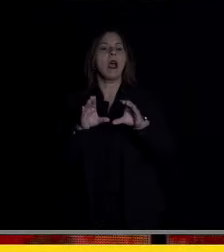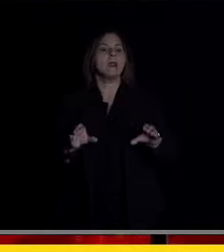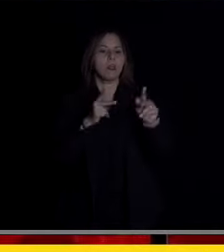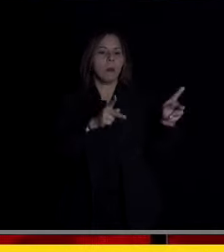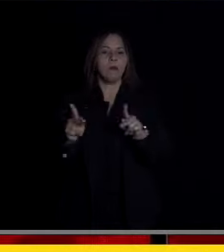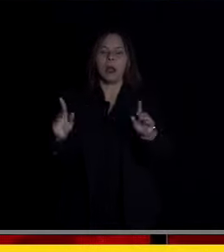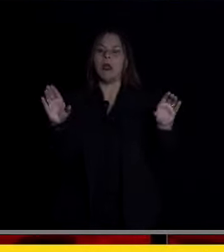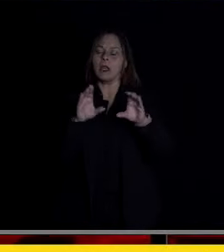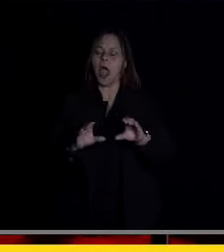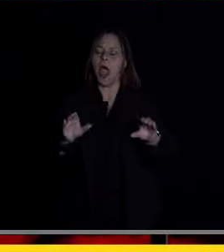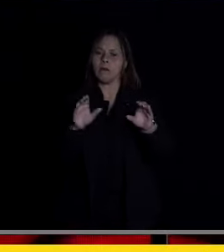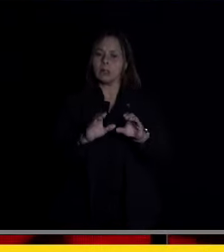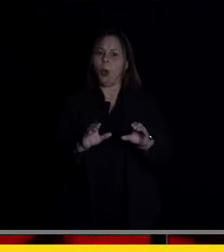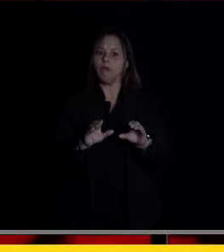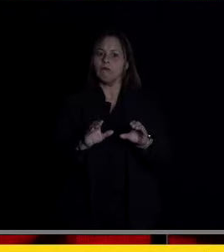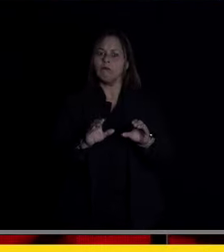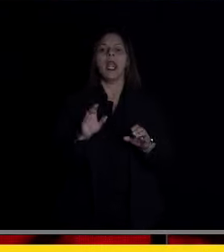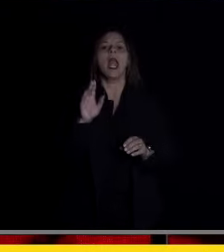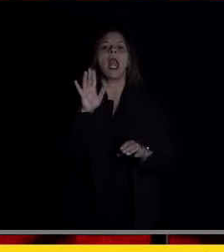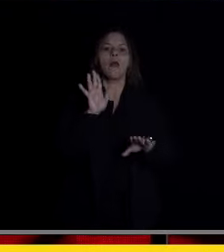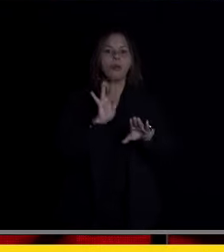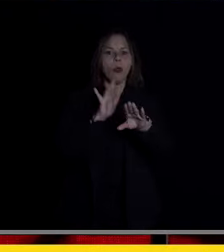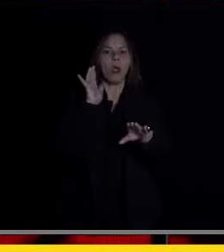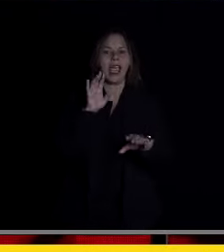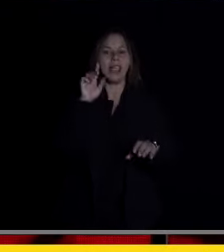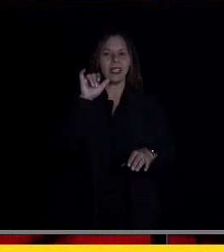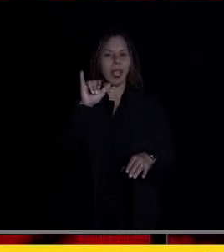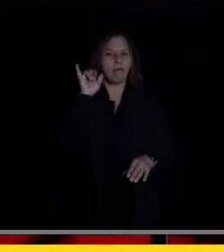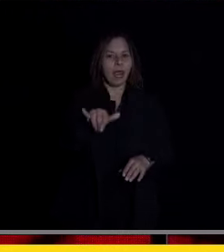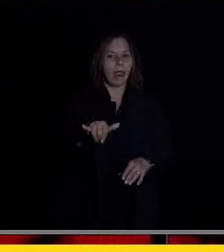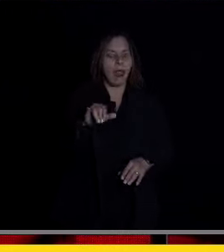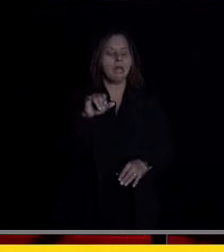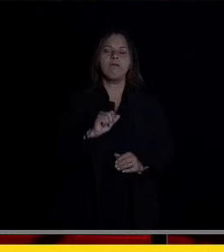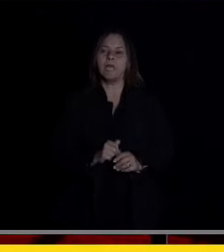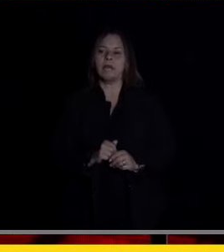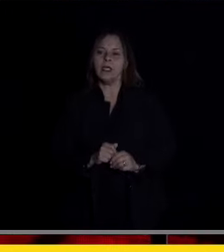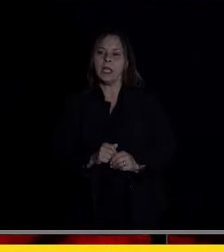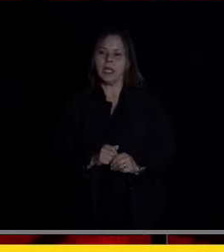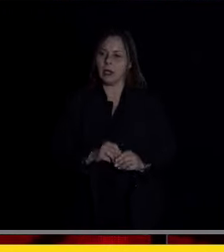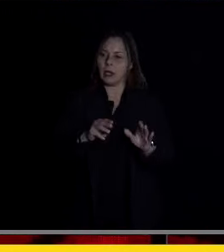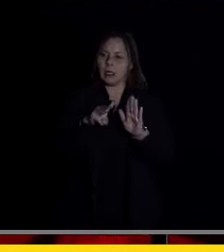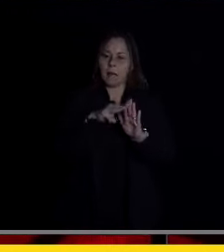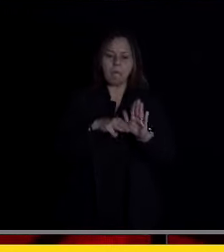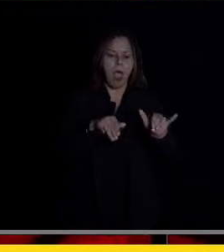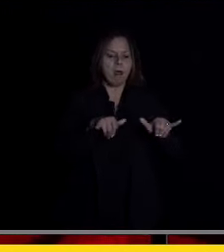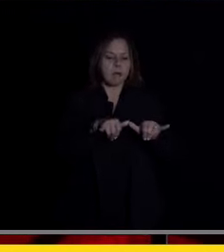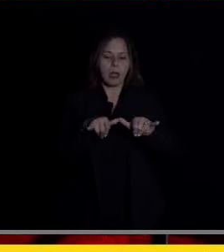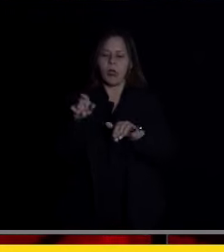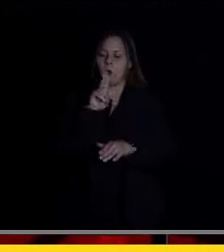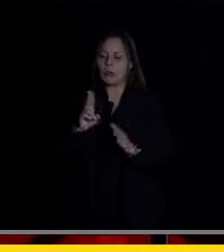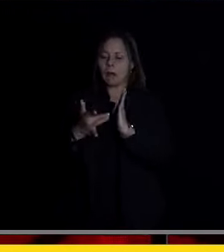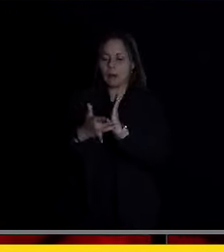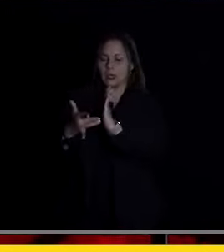velar por el cumplimiento del toque de queda y se establecieron otras medidas para controlar la propagación del virus utilizando tecnología